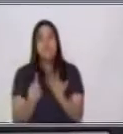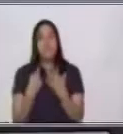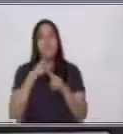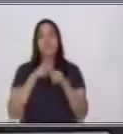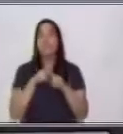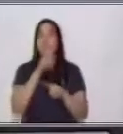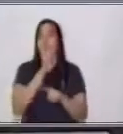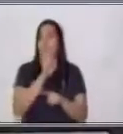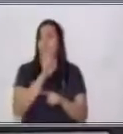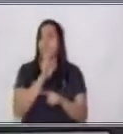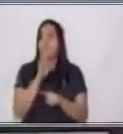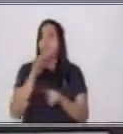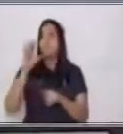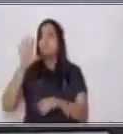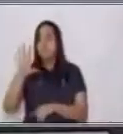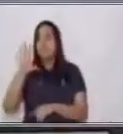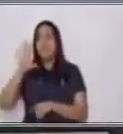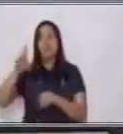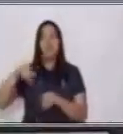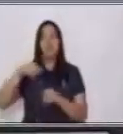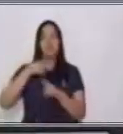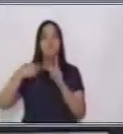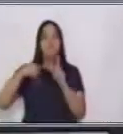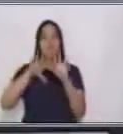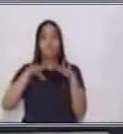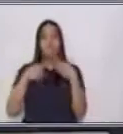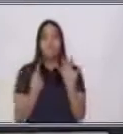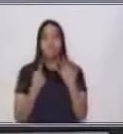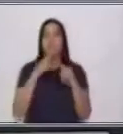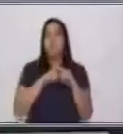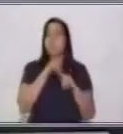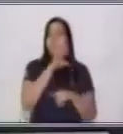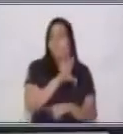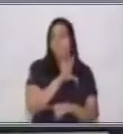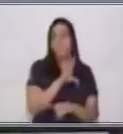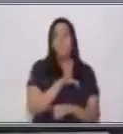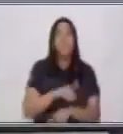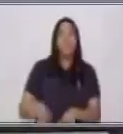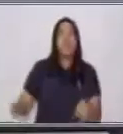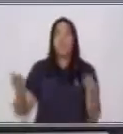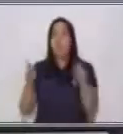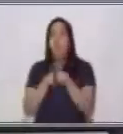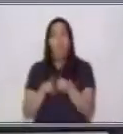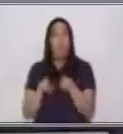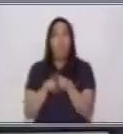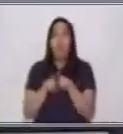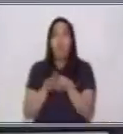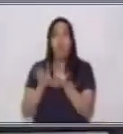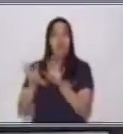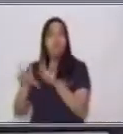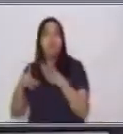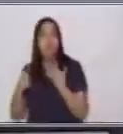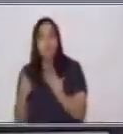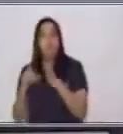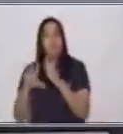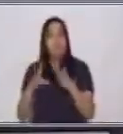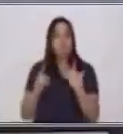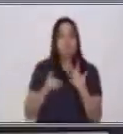matriz, x va a ocupar la posición 1, 1. ¿Por qué la posición 1,